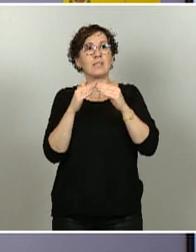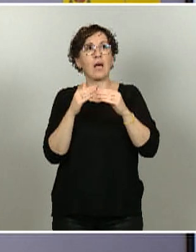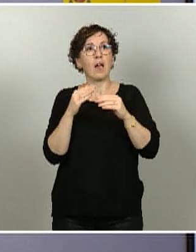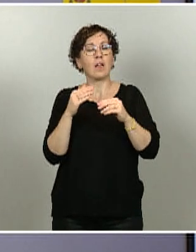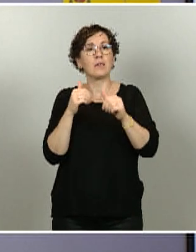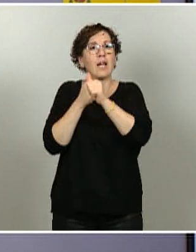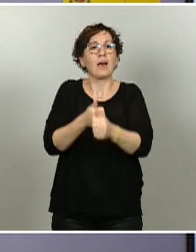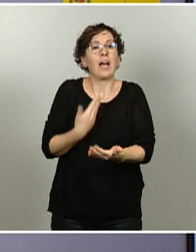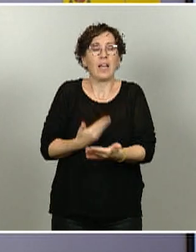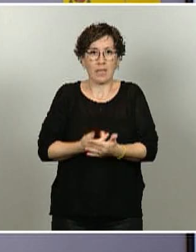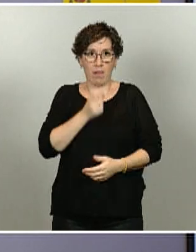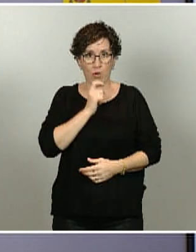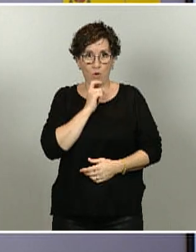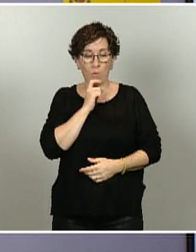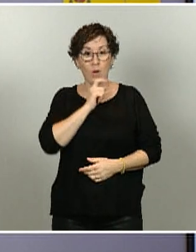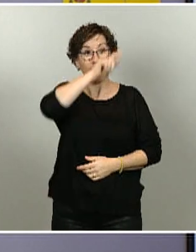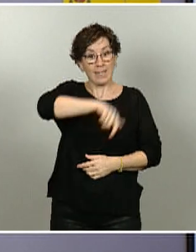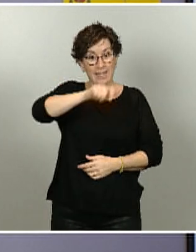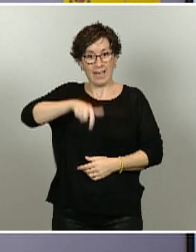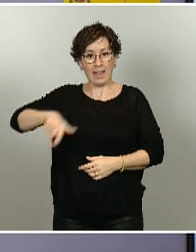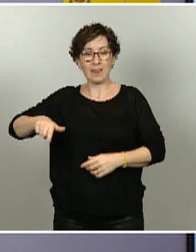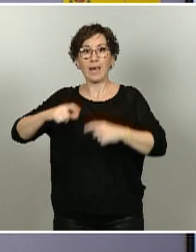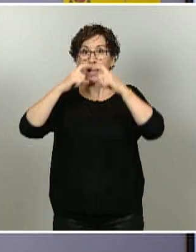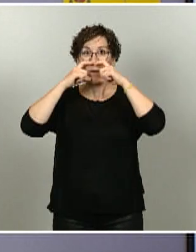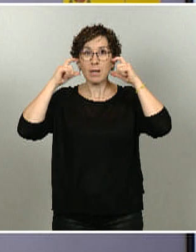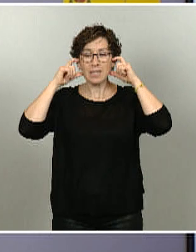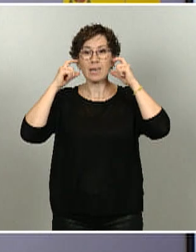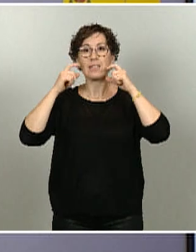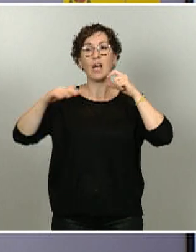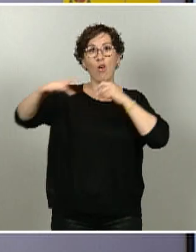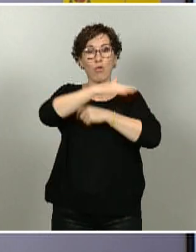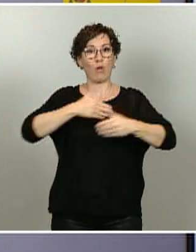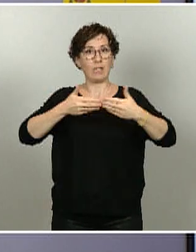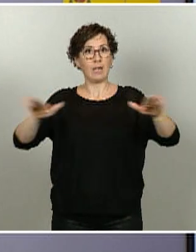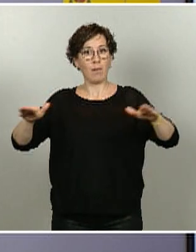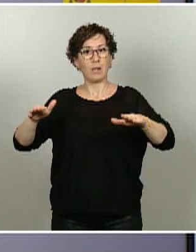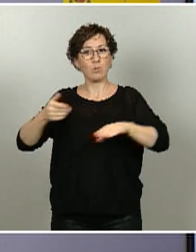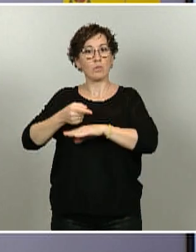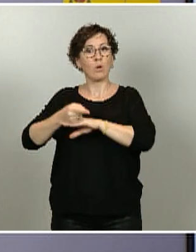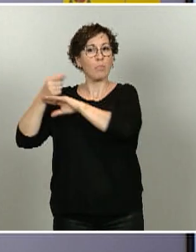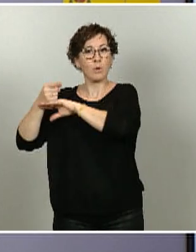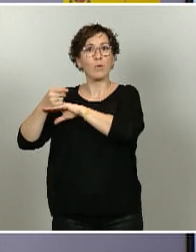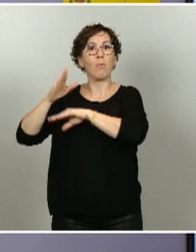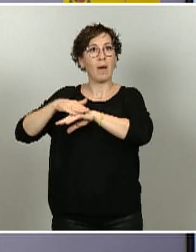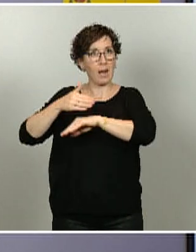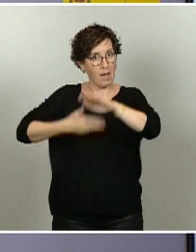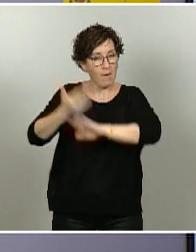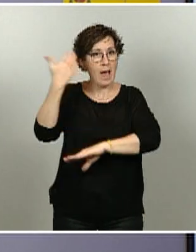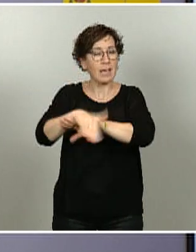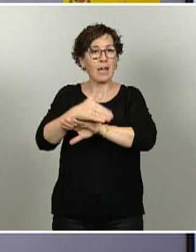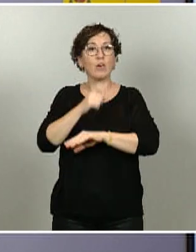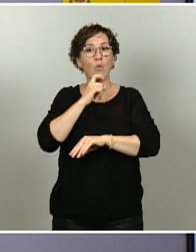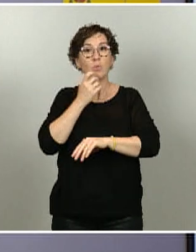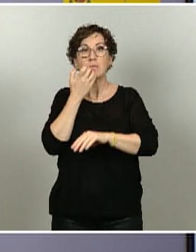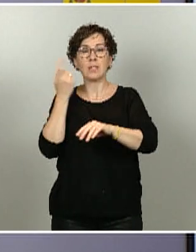para respetar la obligatoriedad de llevar mascarilla en espacios abiertos? ¿Deberán ponérsela cuando se acerquen a una aglomeración? ¿Llevarla puesta si andan por una calle o una